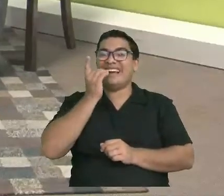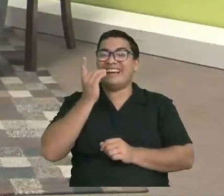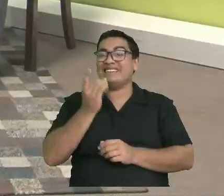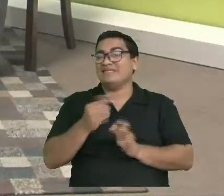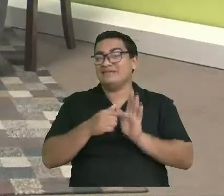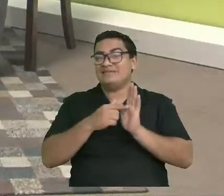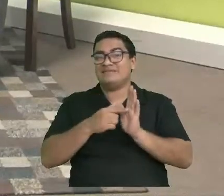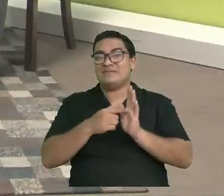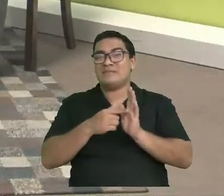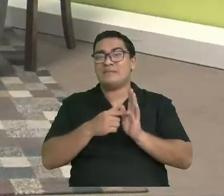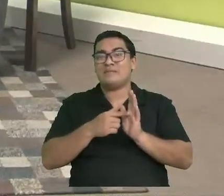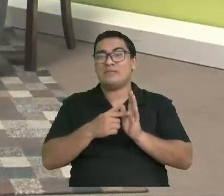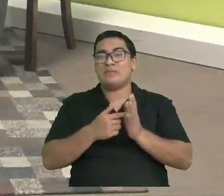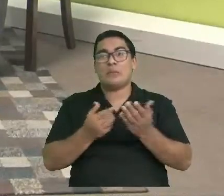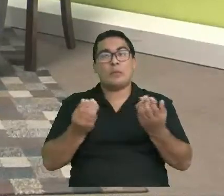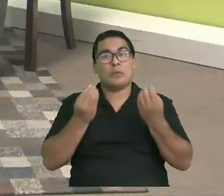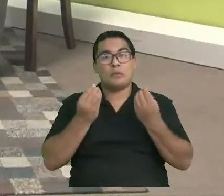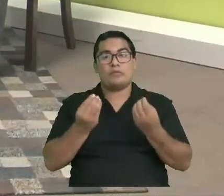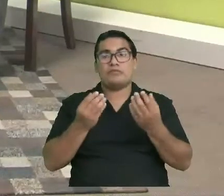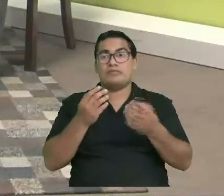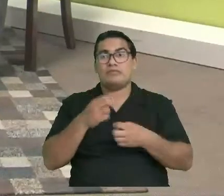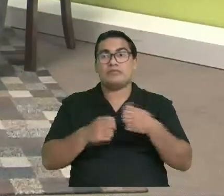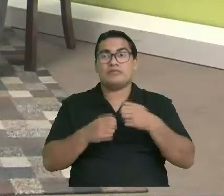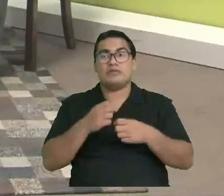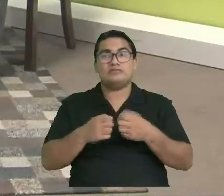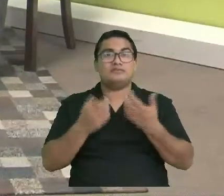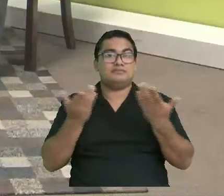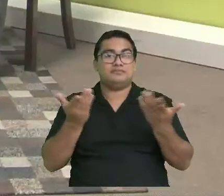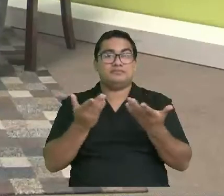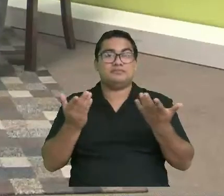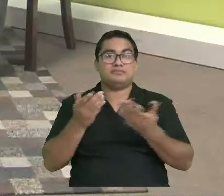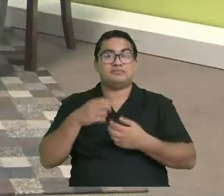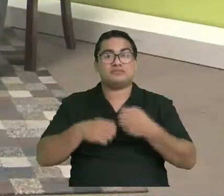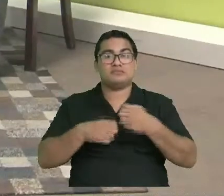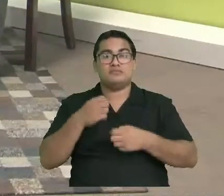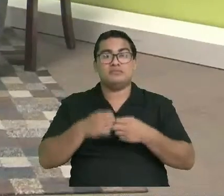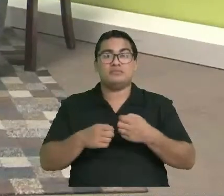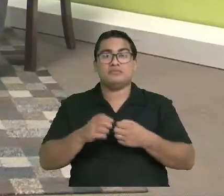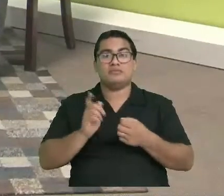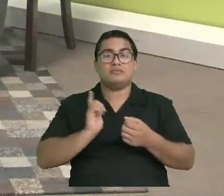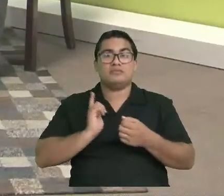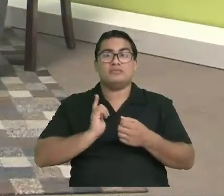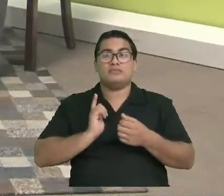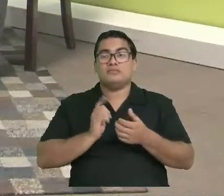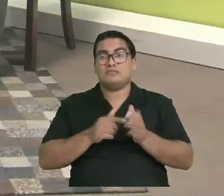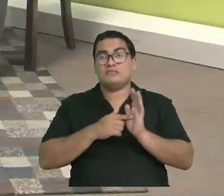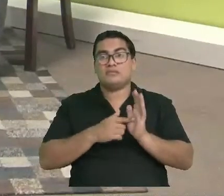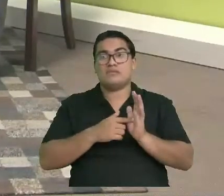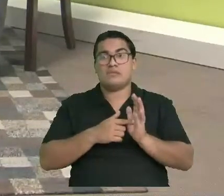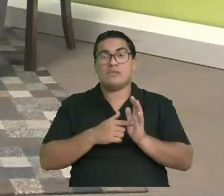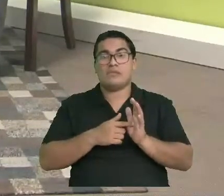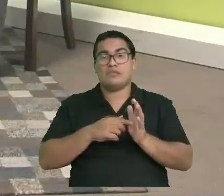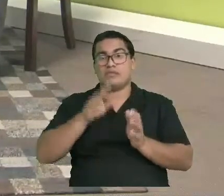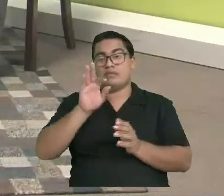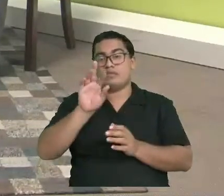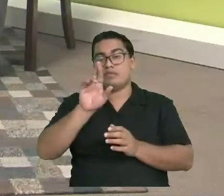daño más grande sí, la atrición dental, que se le llama. Atrición dental. Atrición, que es el